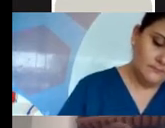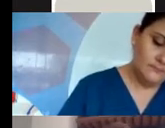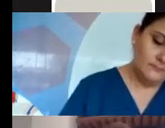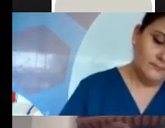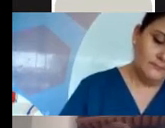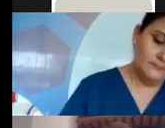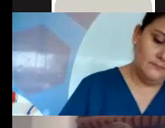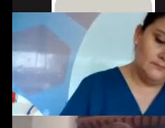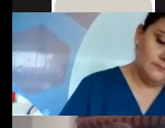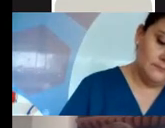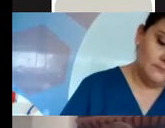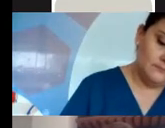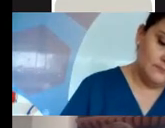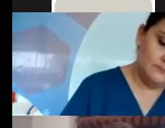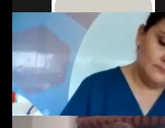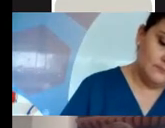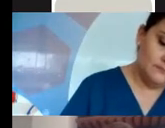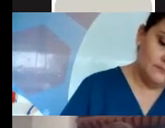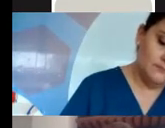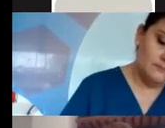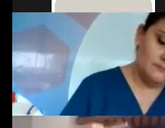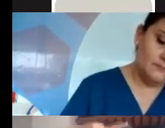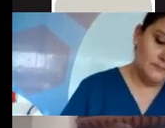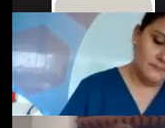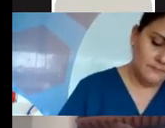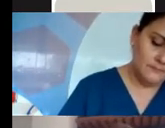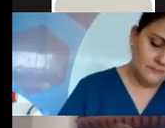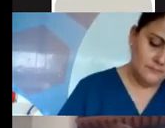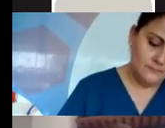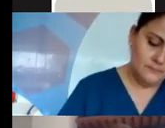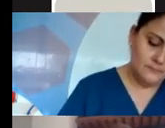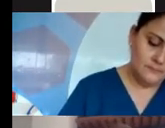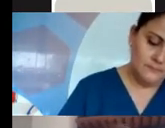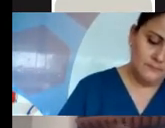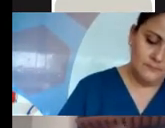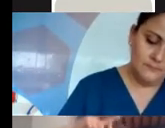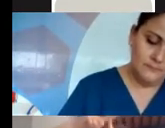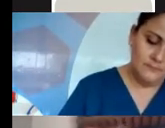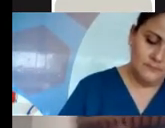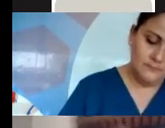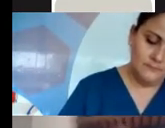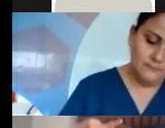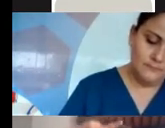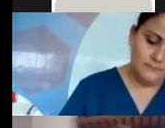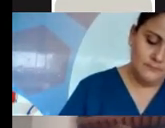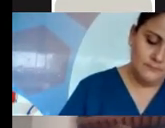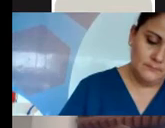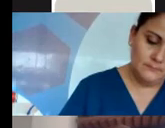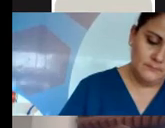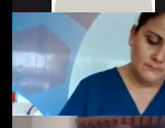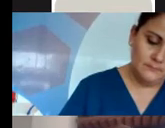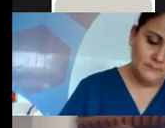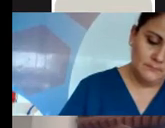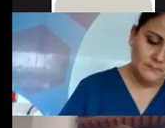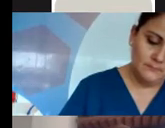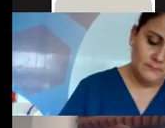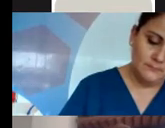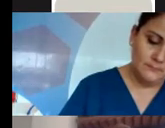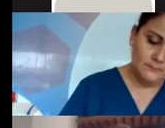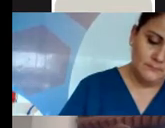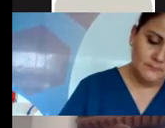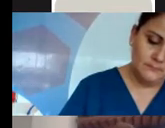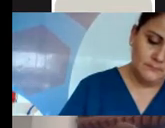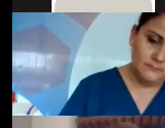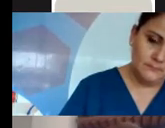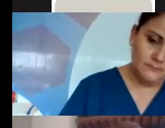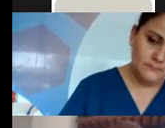de aproximación al soporte cefálico. Y el largo de este tubo me permite la aproximación en altura. La aproximación